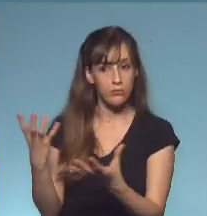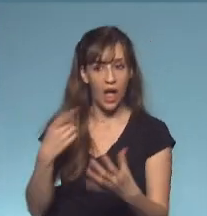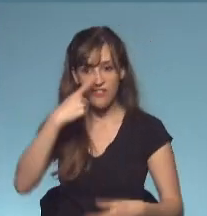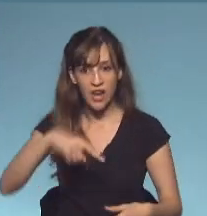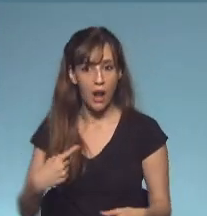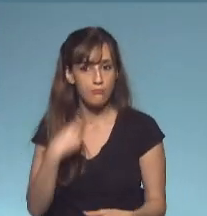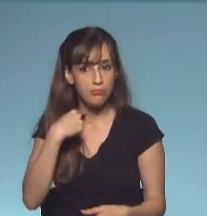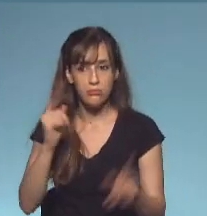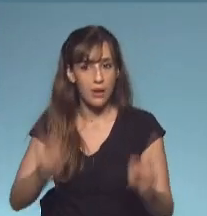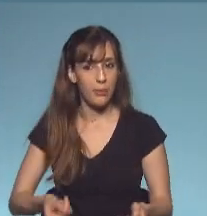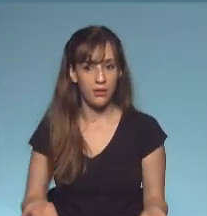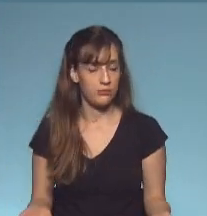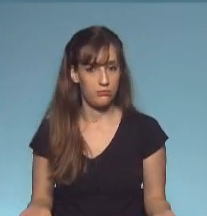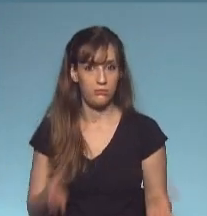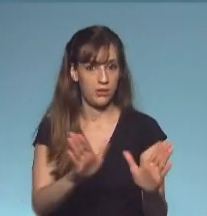oficinas públicas.